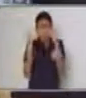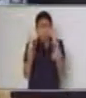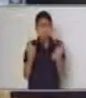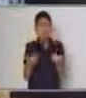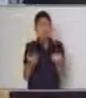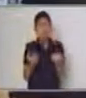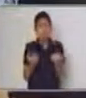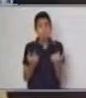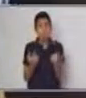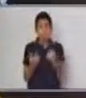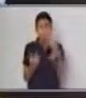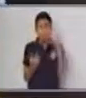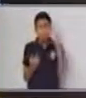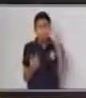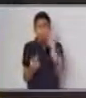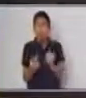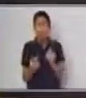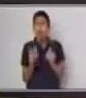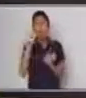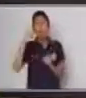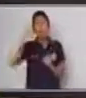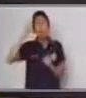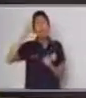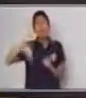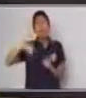2 y la tabla del 3.